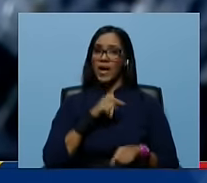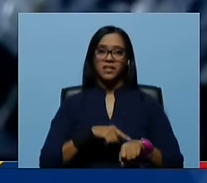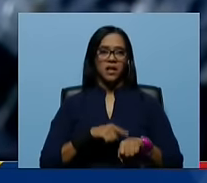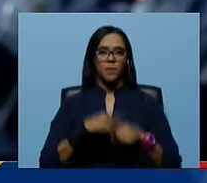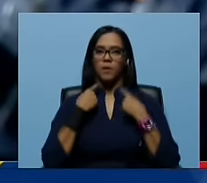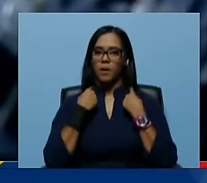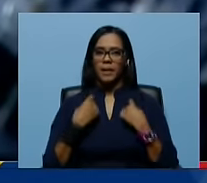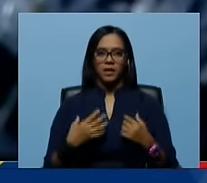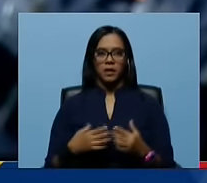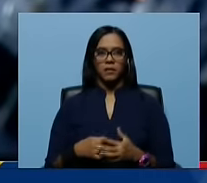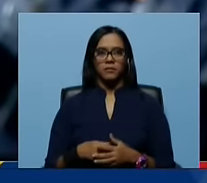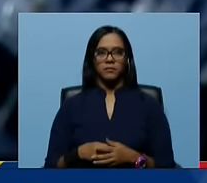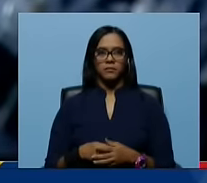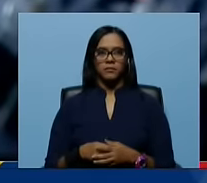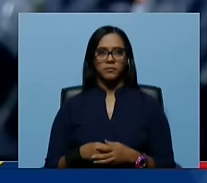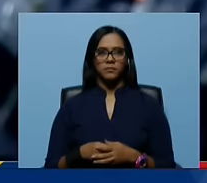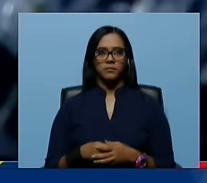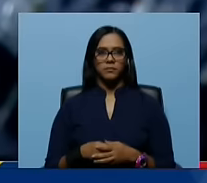perder.